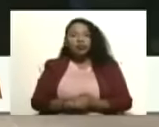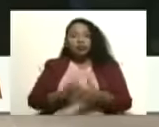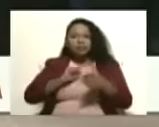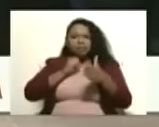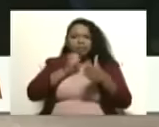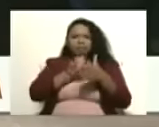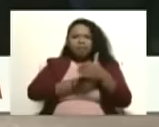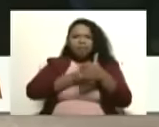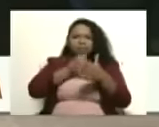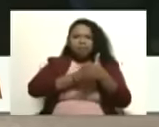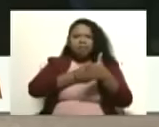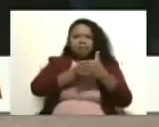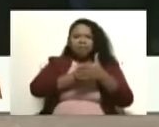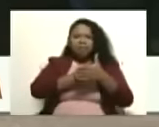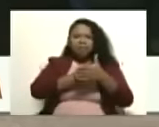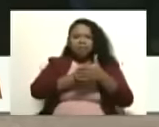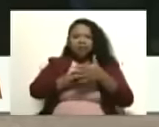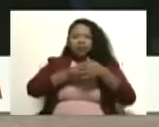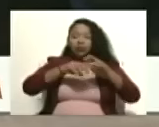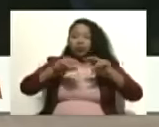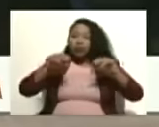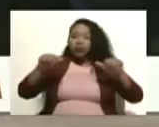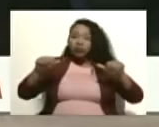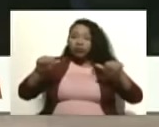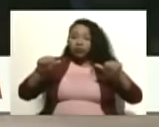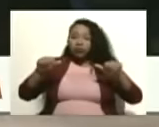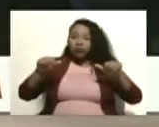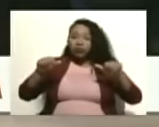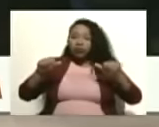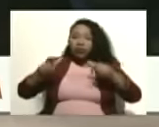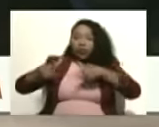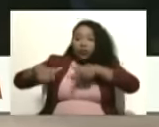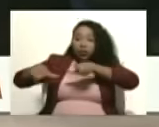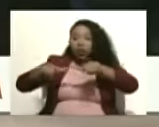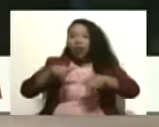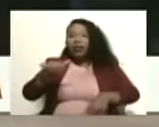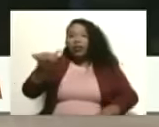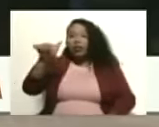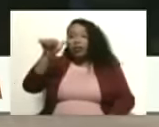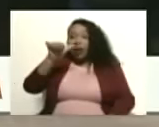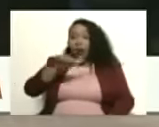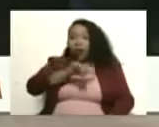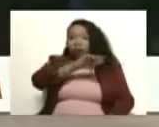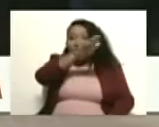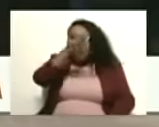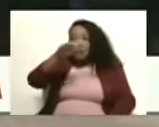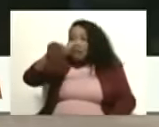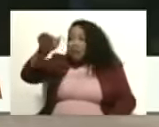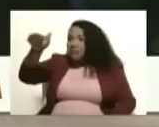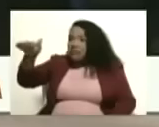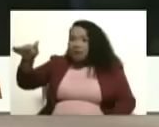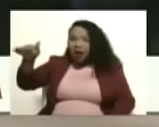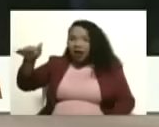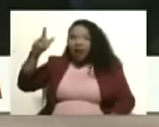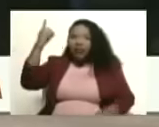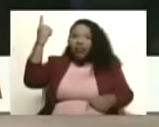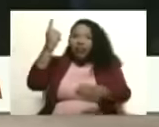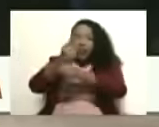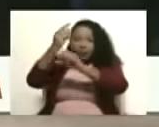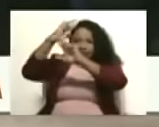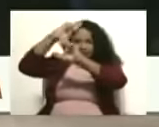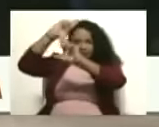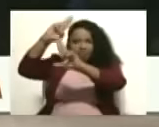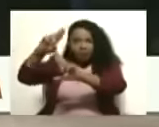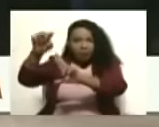Insistimos en que los territorios y sobre todo los espacios acuáticos no delimitados deben ser